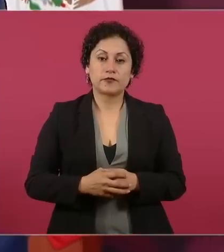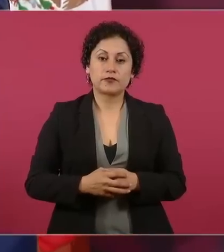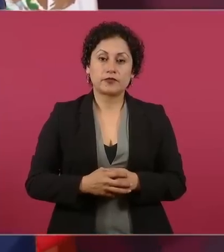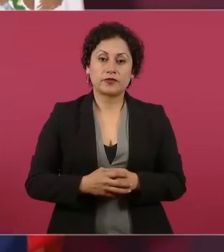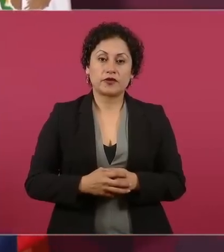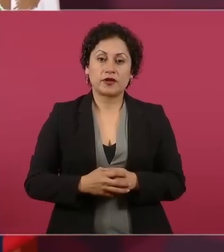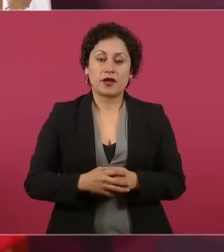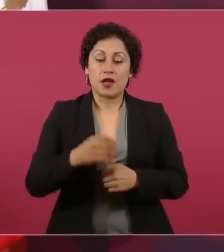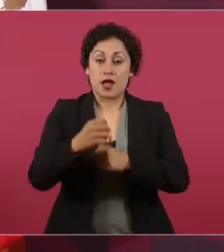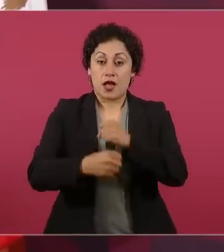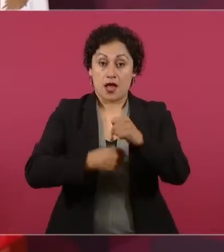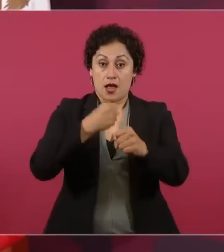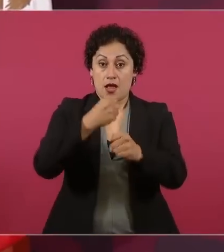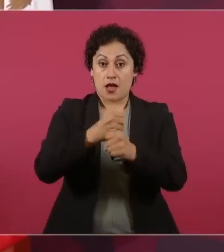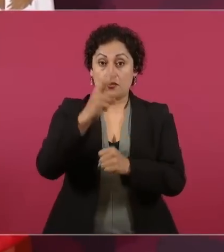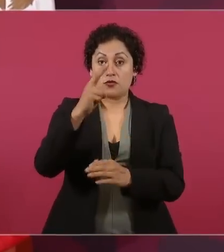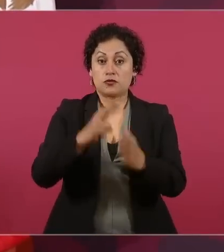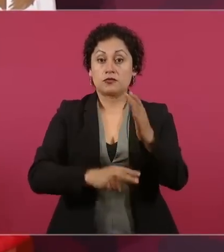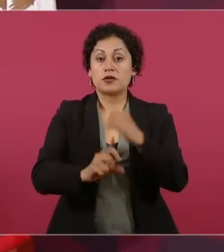21